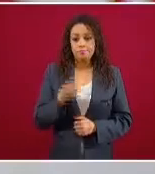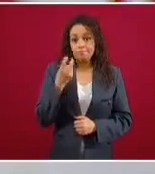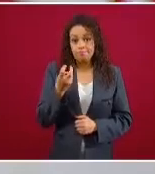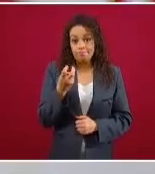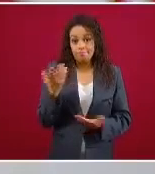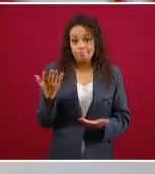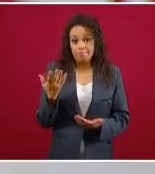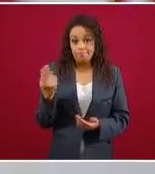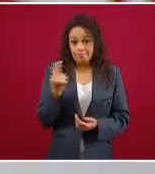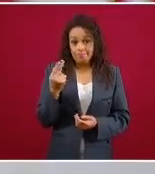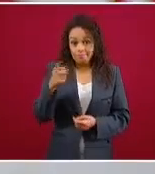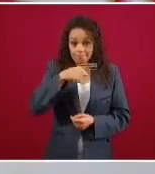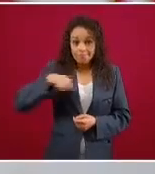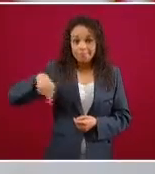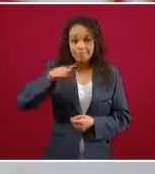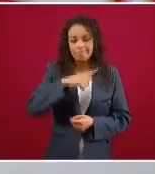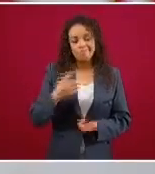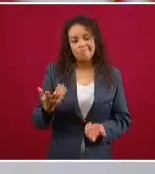nadie.